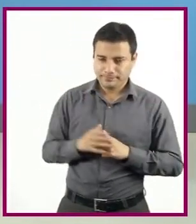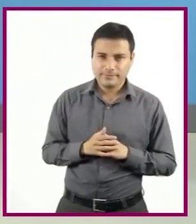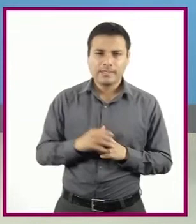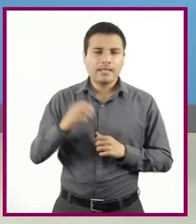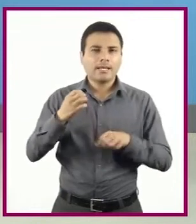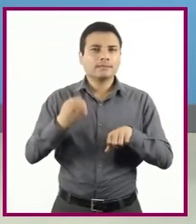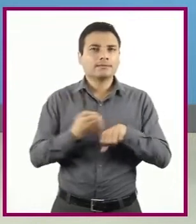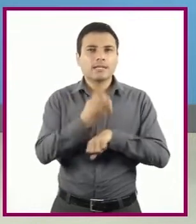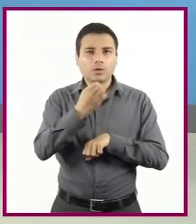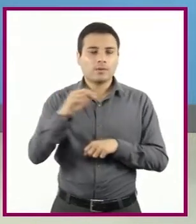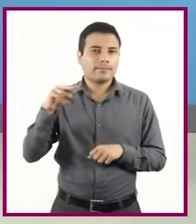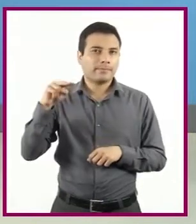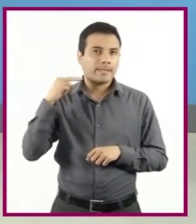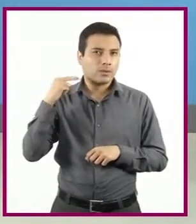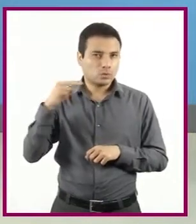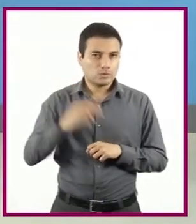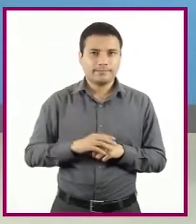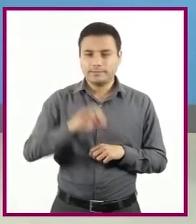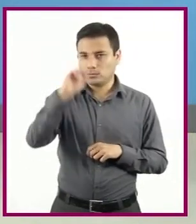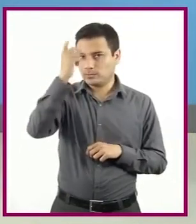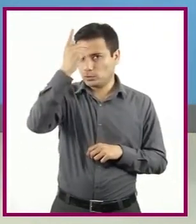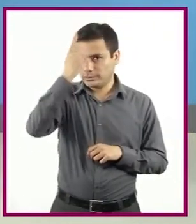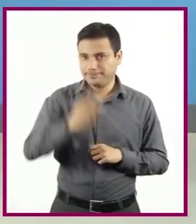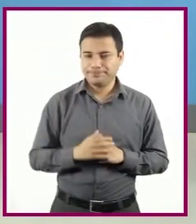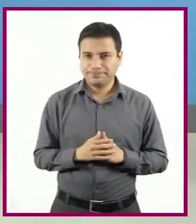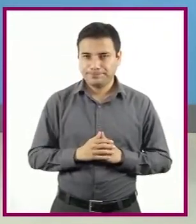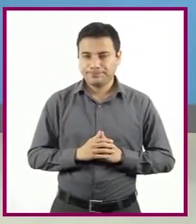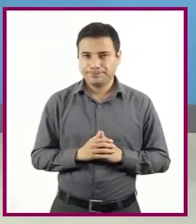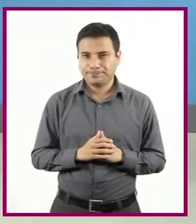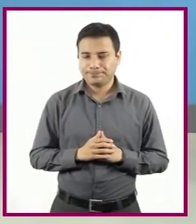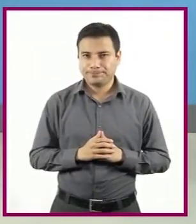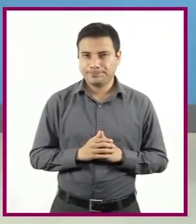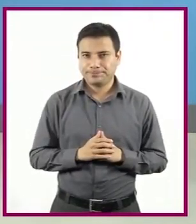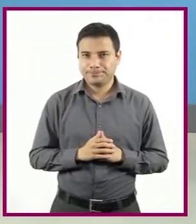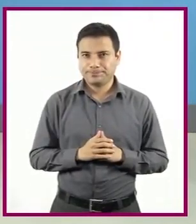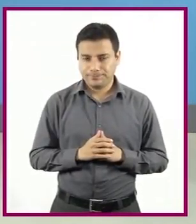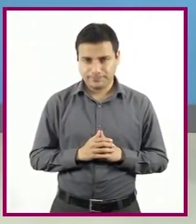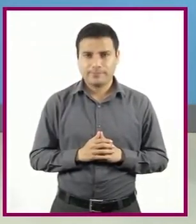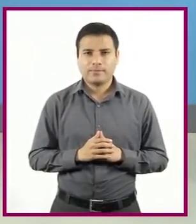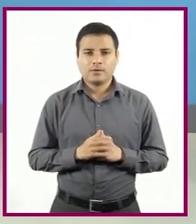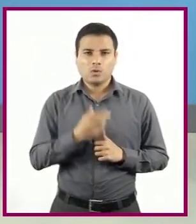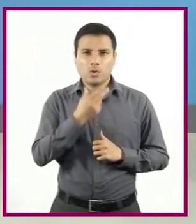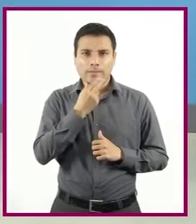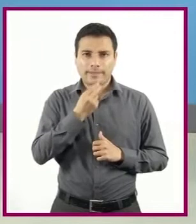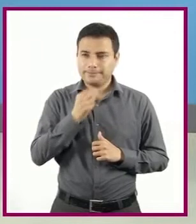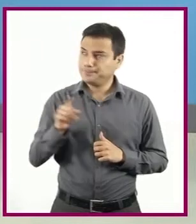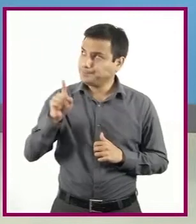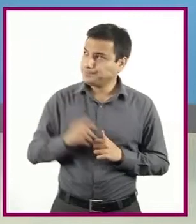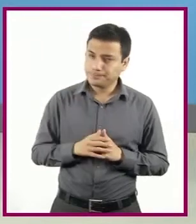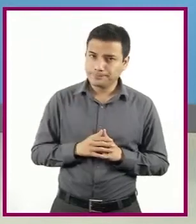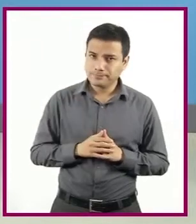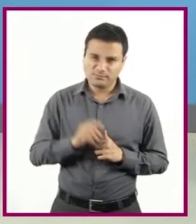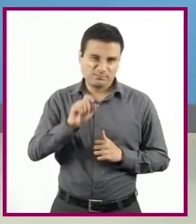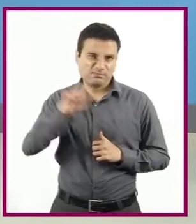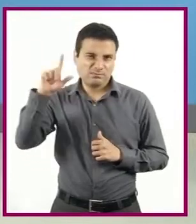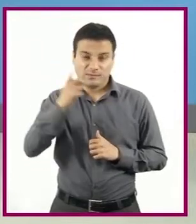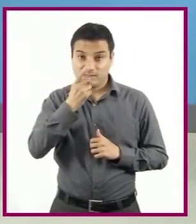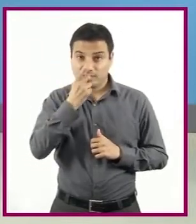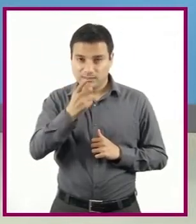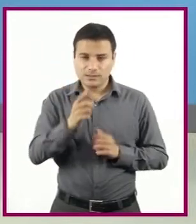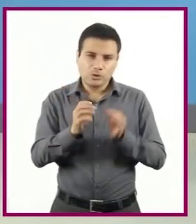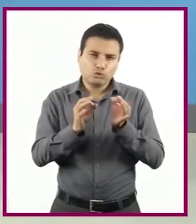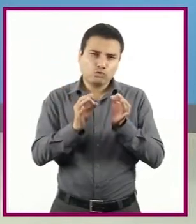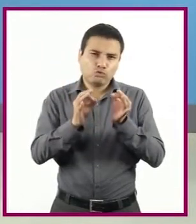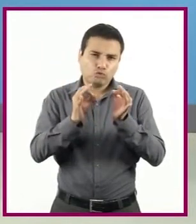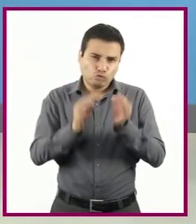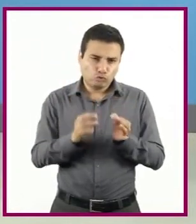actuales estados de Veracruz y San Luis Potosí. De acuerdo con el arqueólogo Lorenzo Ochoa, se expandieron por la costa